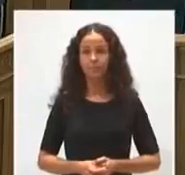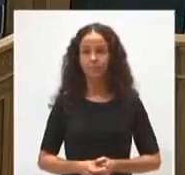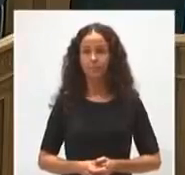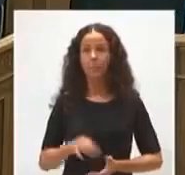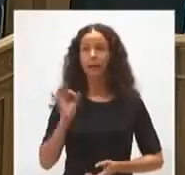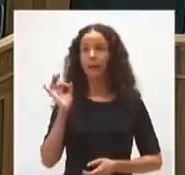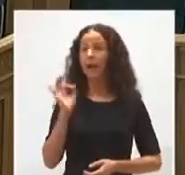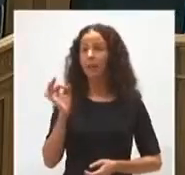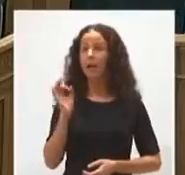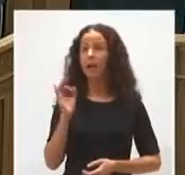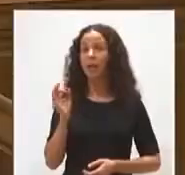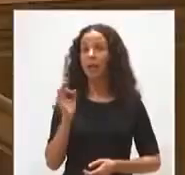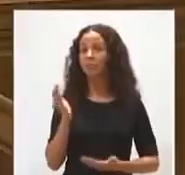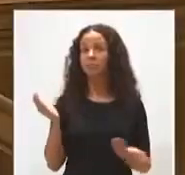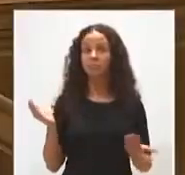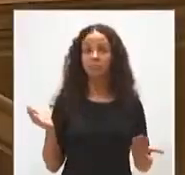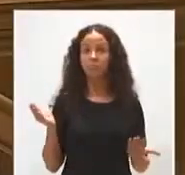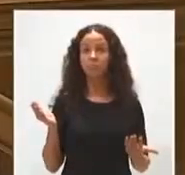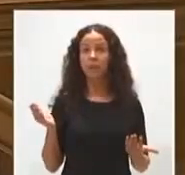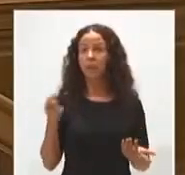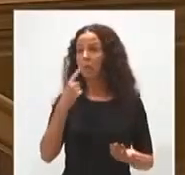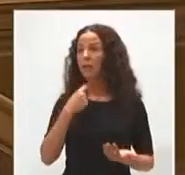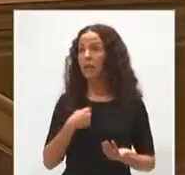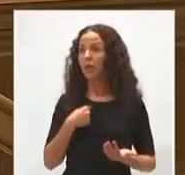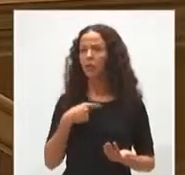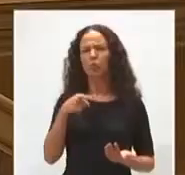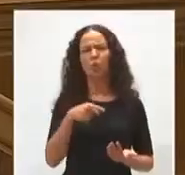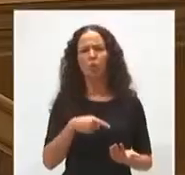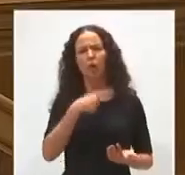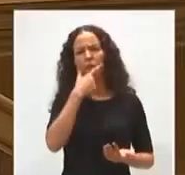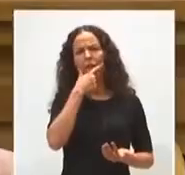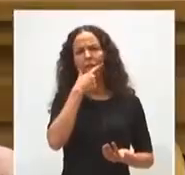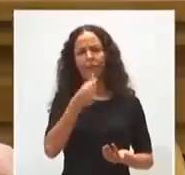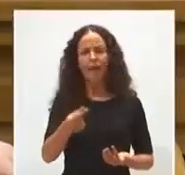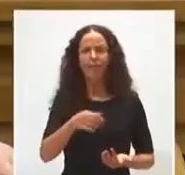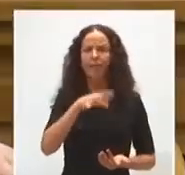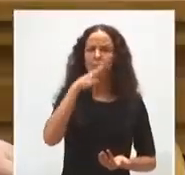en algún momento cuando tome posesión me dijeron usted lo va a tener fácil por qué